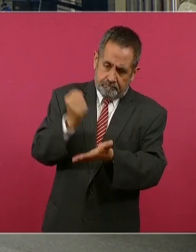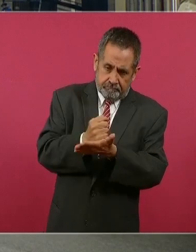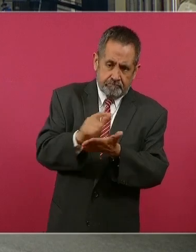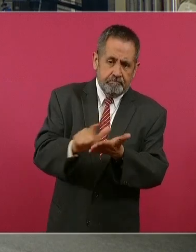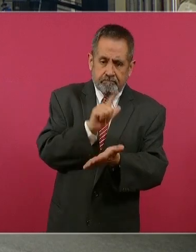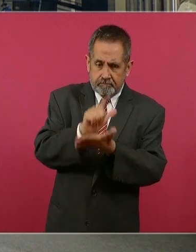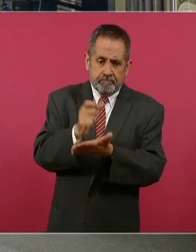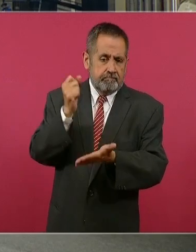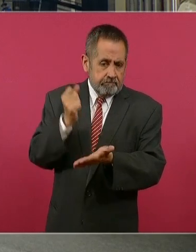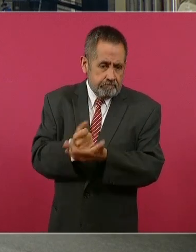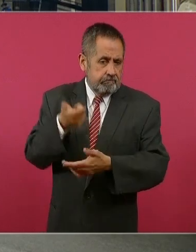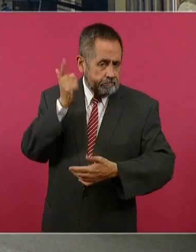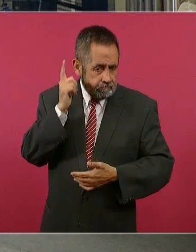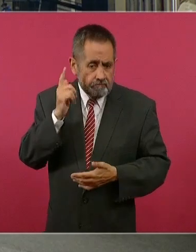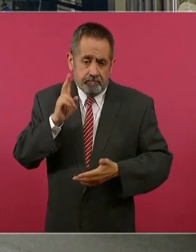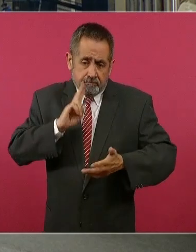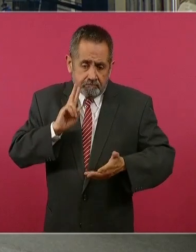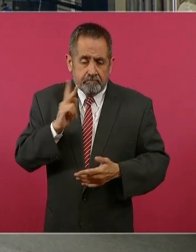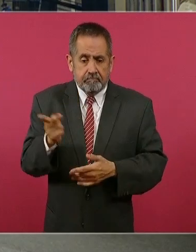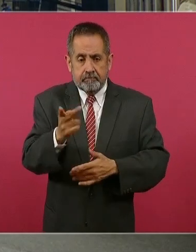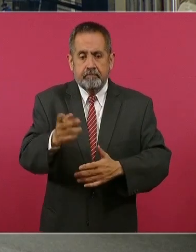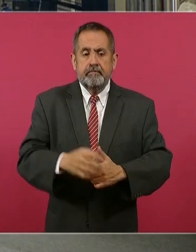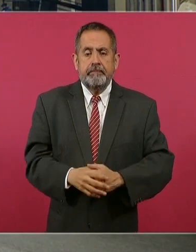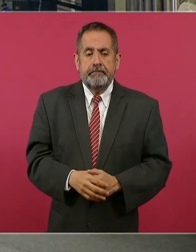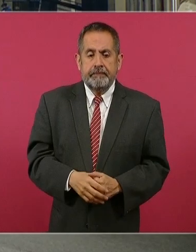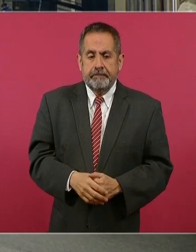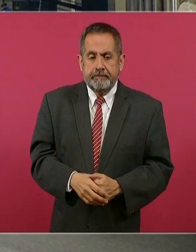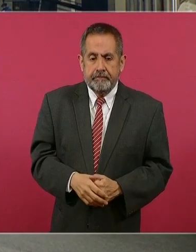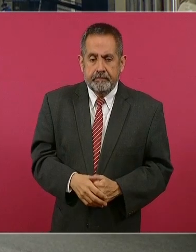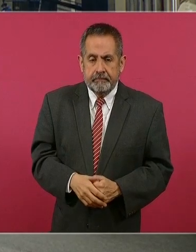primer planteamiento y mi primera pregunta, presidente. Pues sí, y